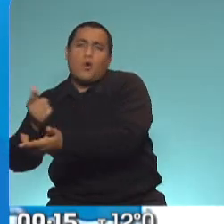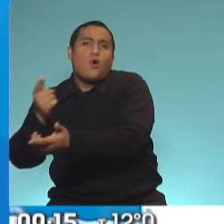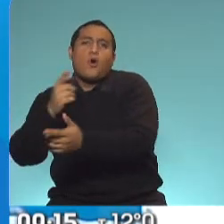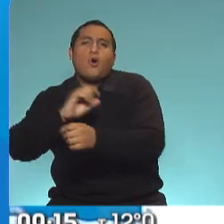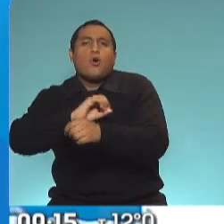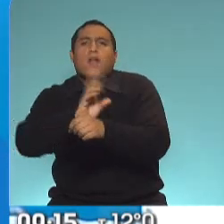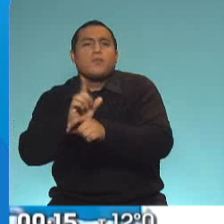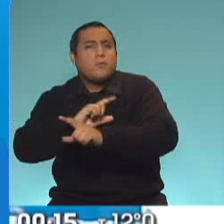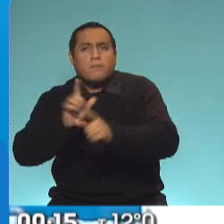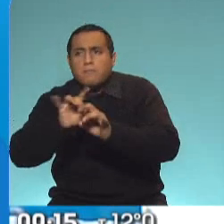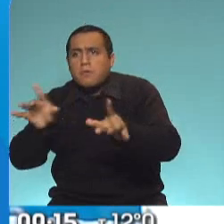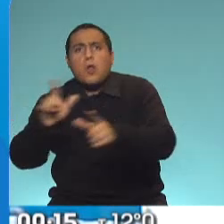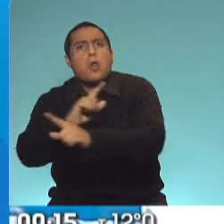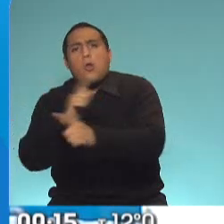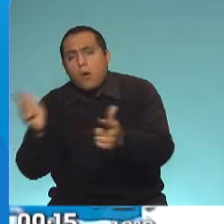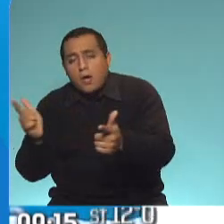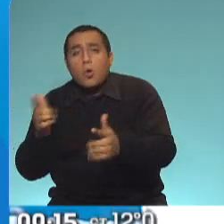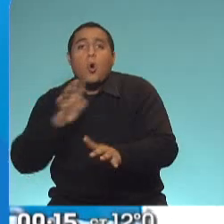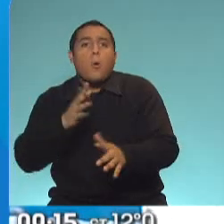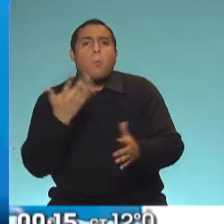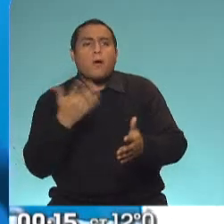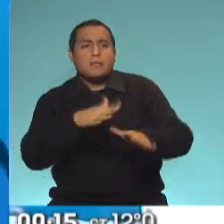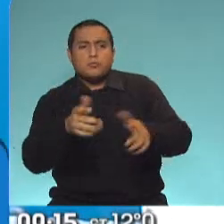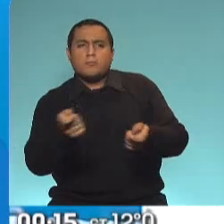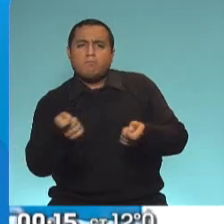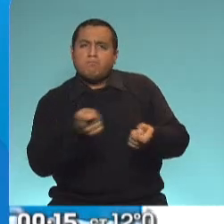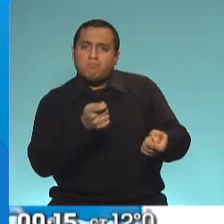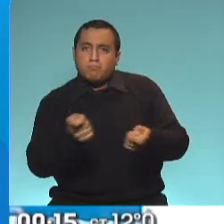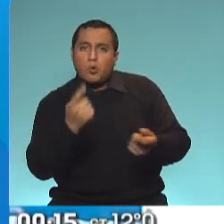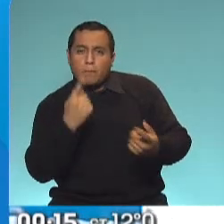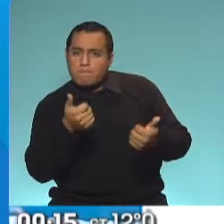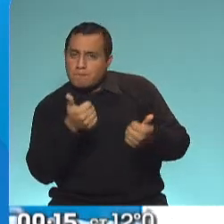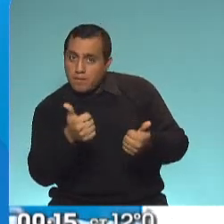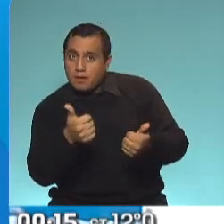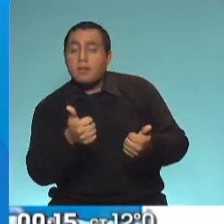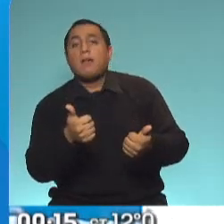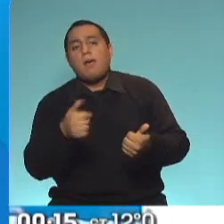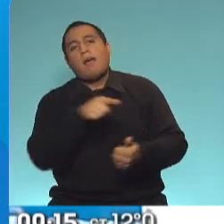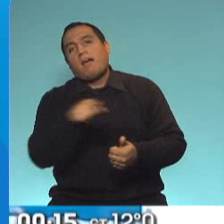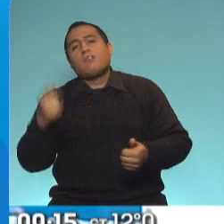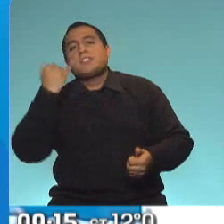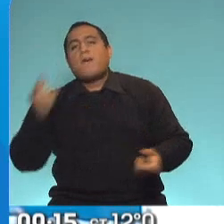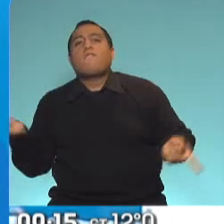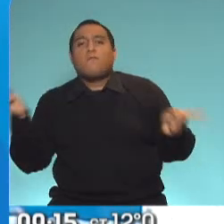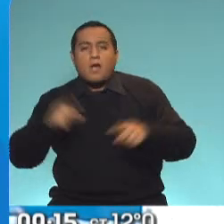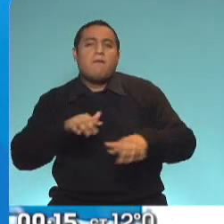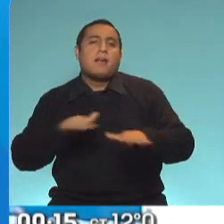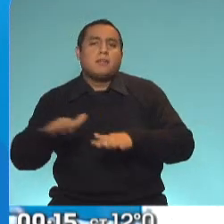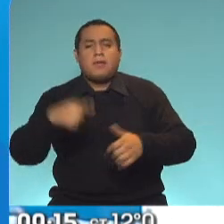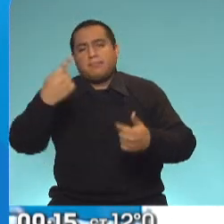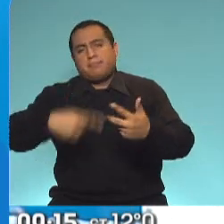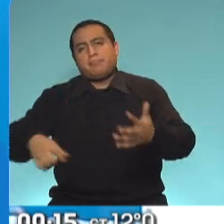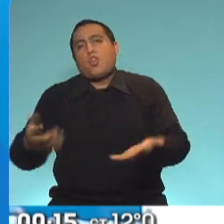han podido controlar la situación, ya han reiniciado en forma progresiva actividades y se